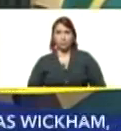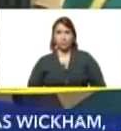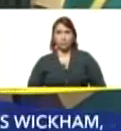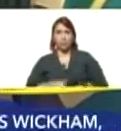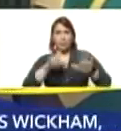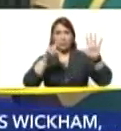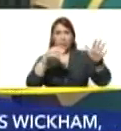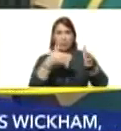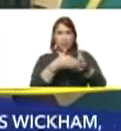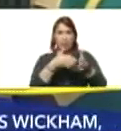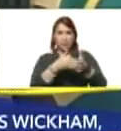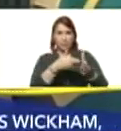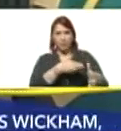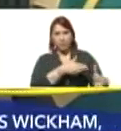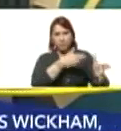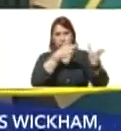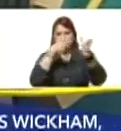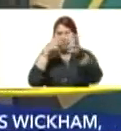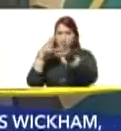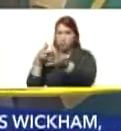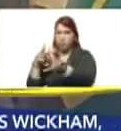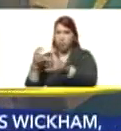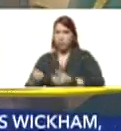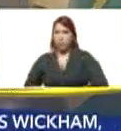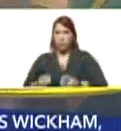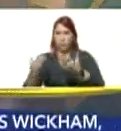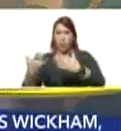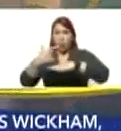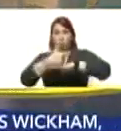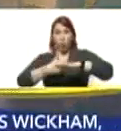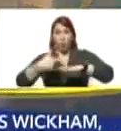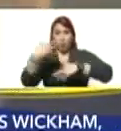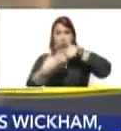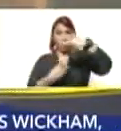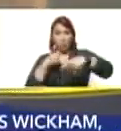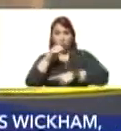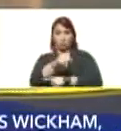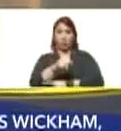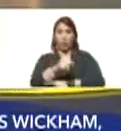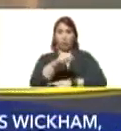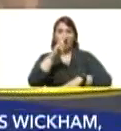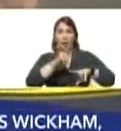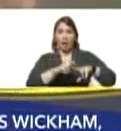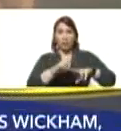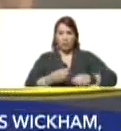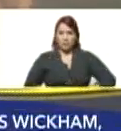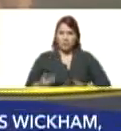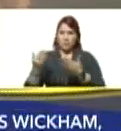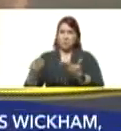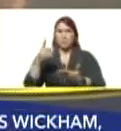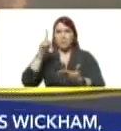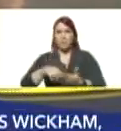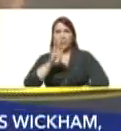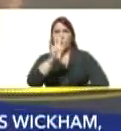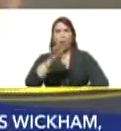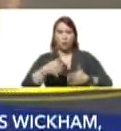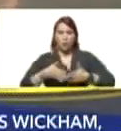6.000 fusiles le donó el gobierno revolucionario de Haití y 4